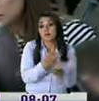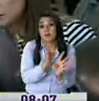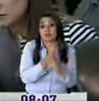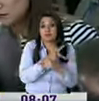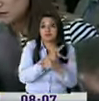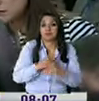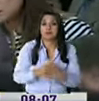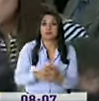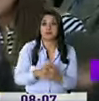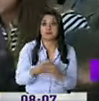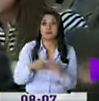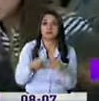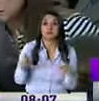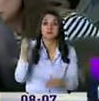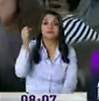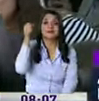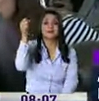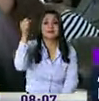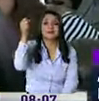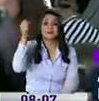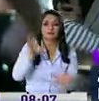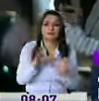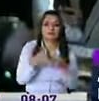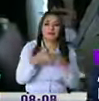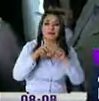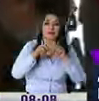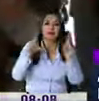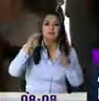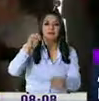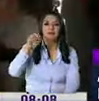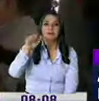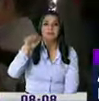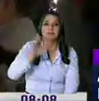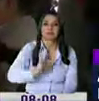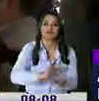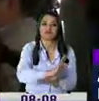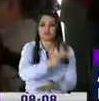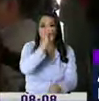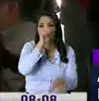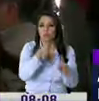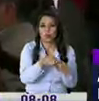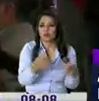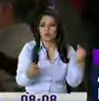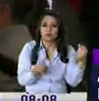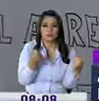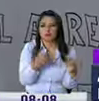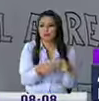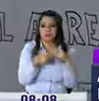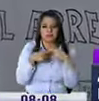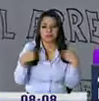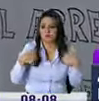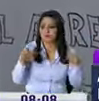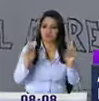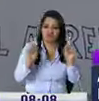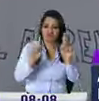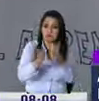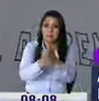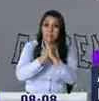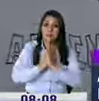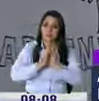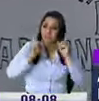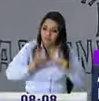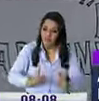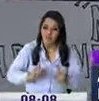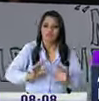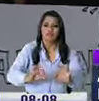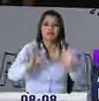embargo, los integrantes del sindicato del Comité de Empresa de Imaceo rechazaron el alquiler de los vehículos y solicitaron que se les garantice